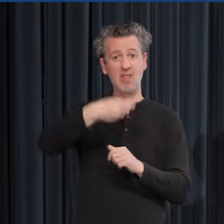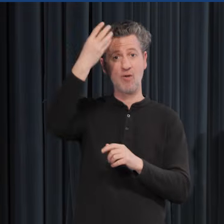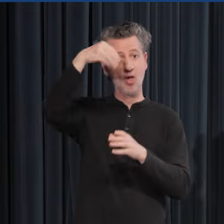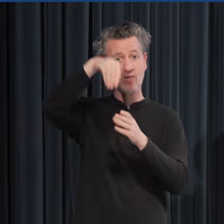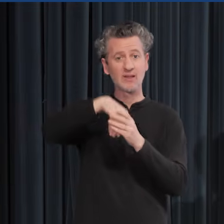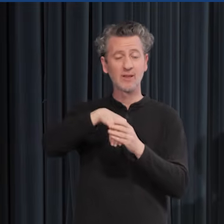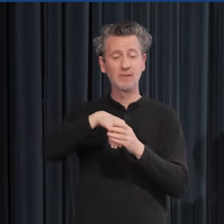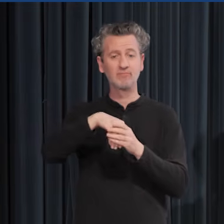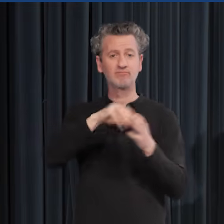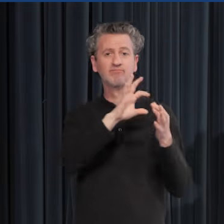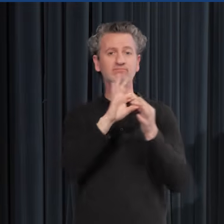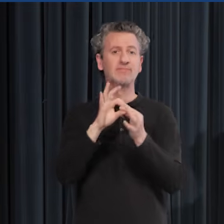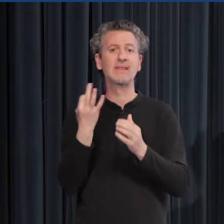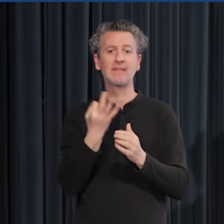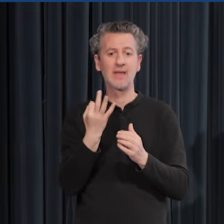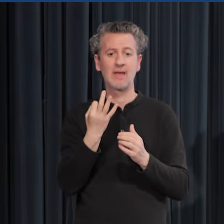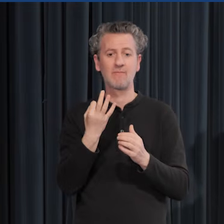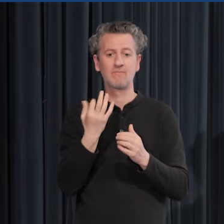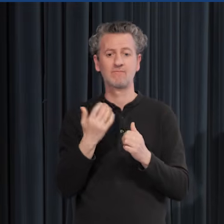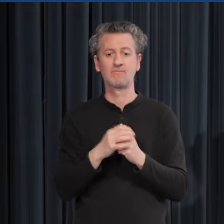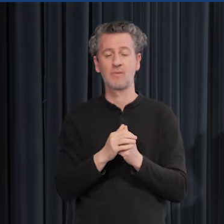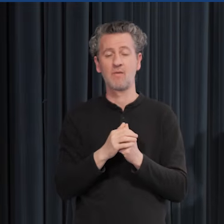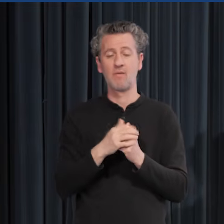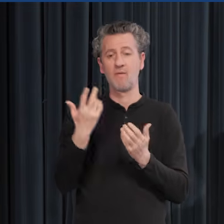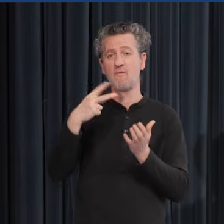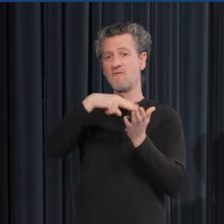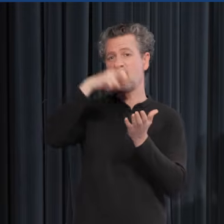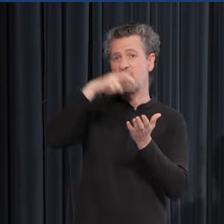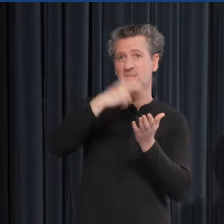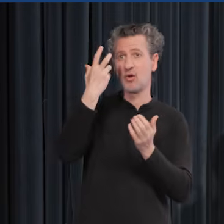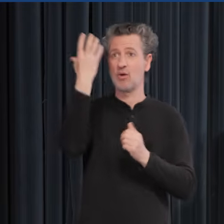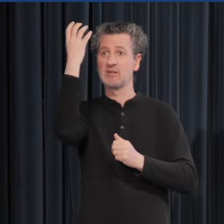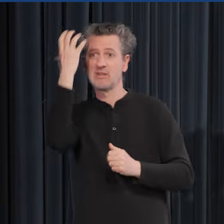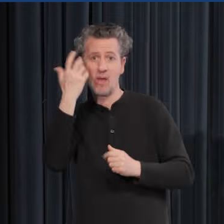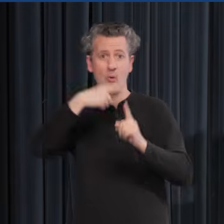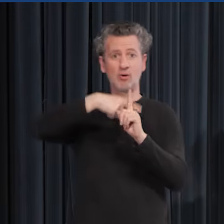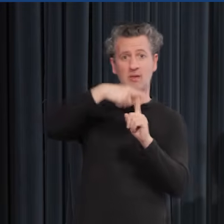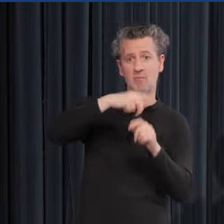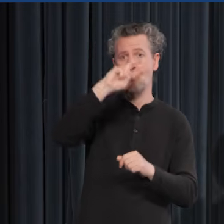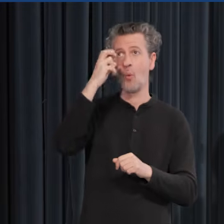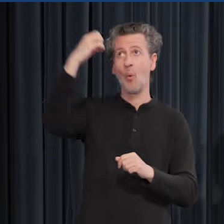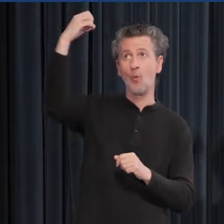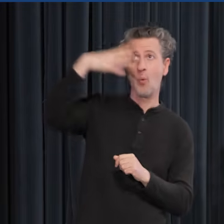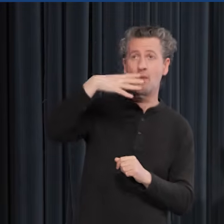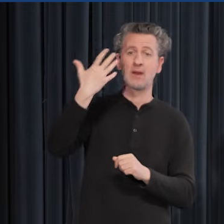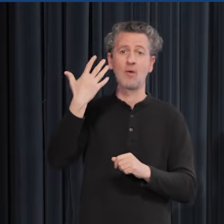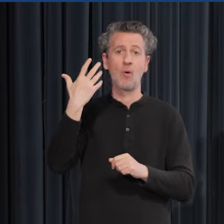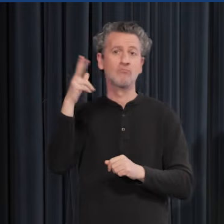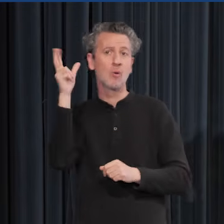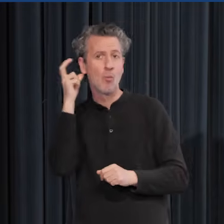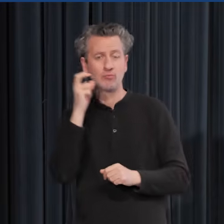Va a depender desde factores tanto físicos como las condiciones lumínicas que tengamos, un confort térmico, un confort